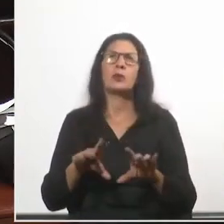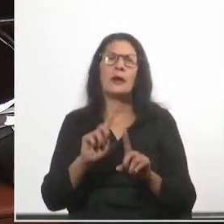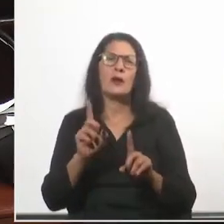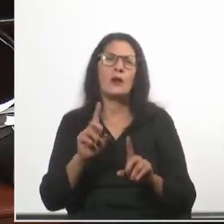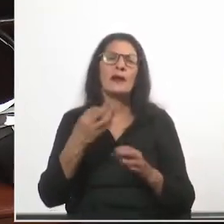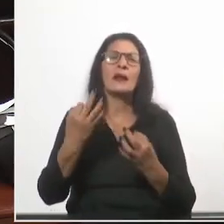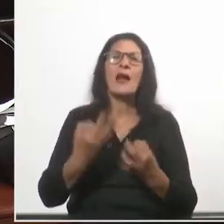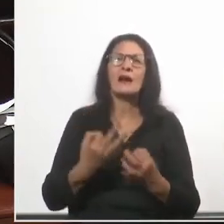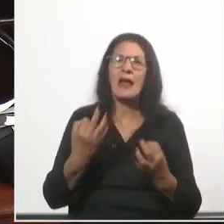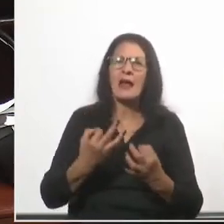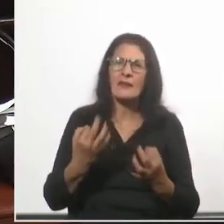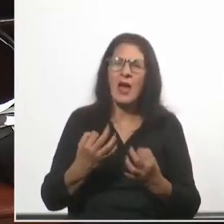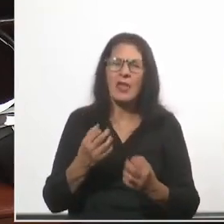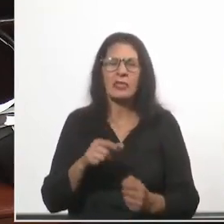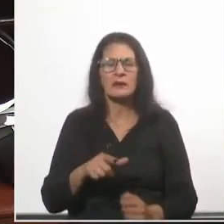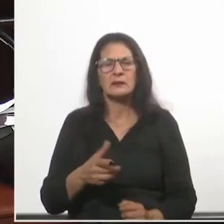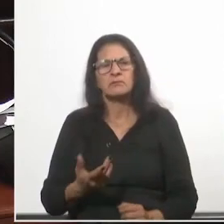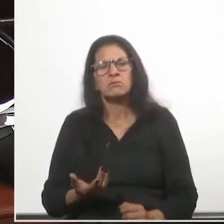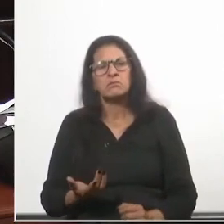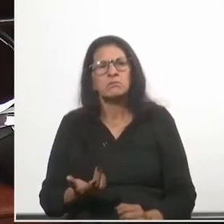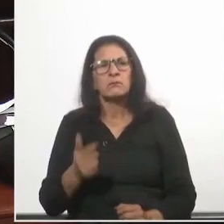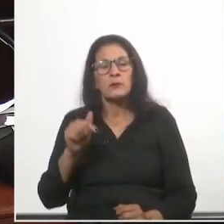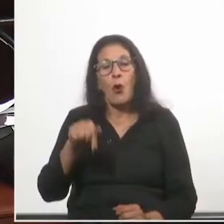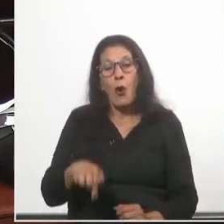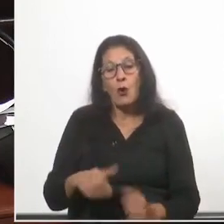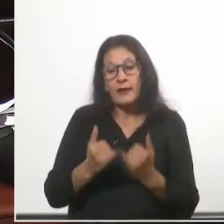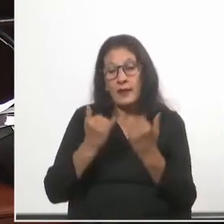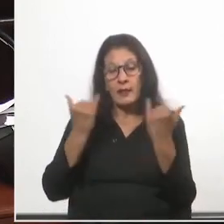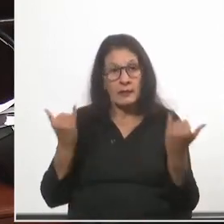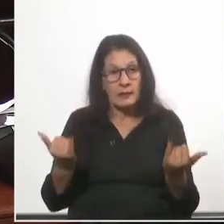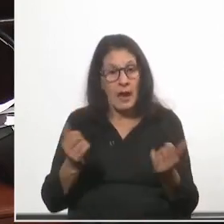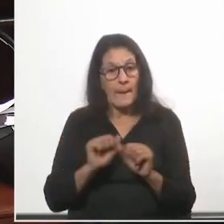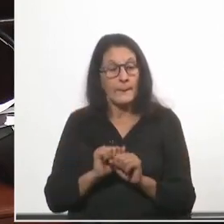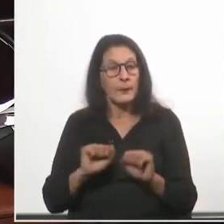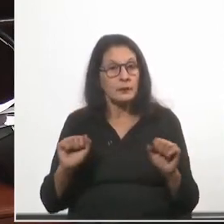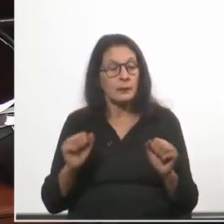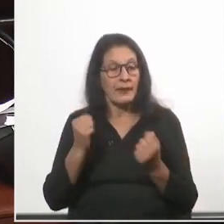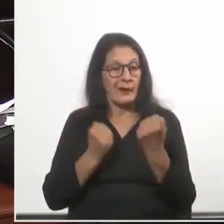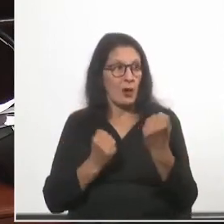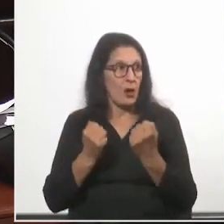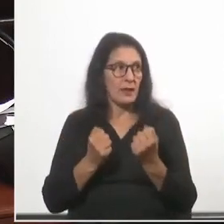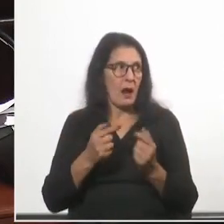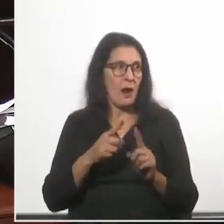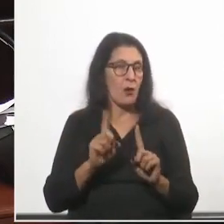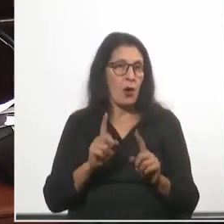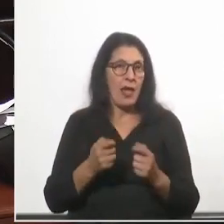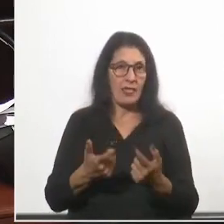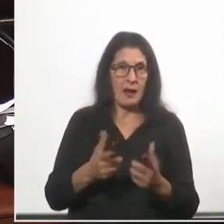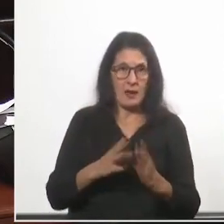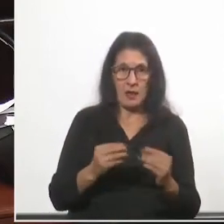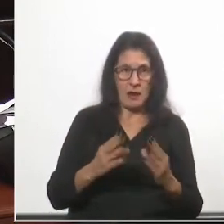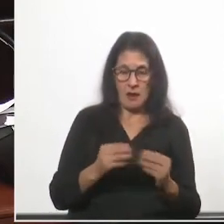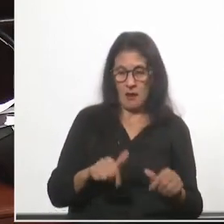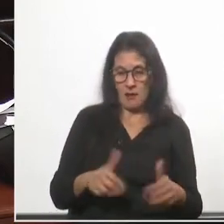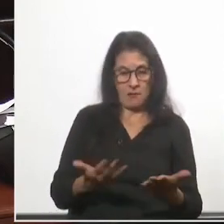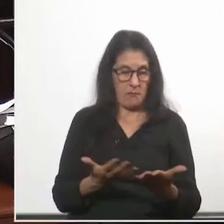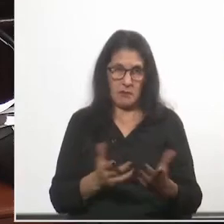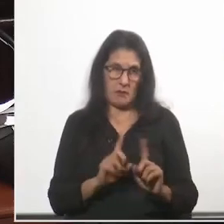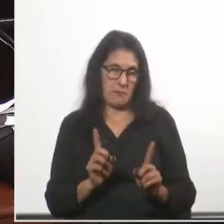realidad impone que hoy en día las posibilidades económicas no la brinda la lana. Hoy,